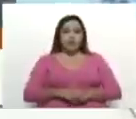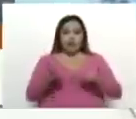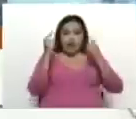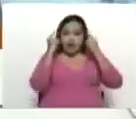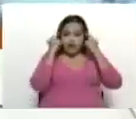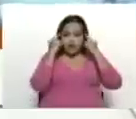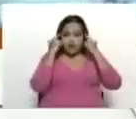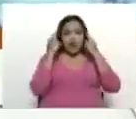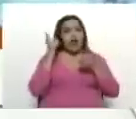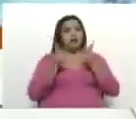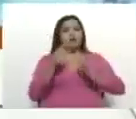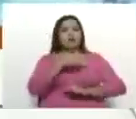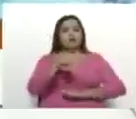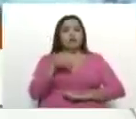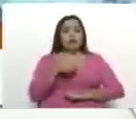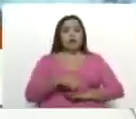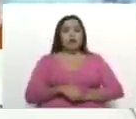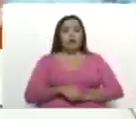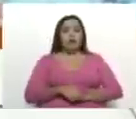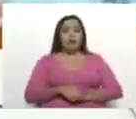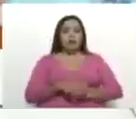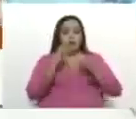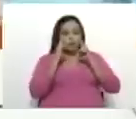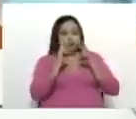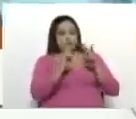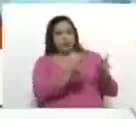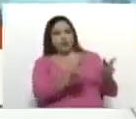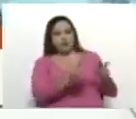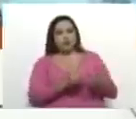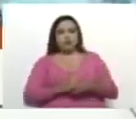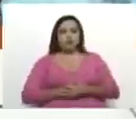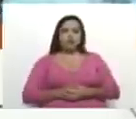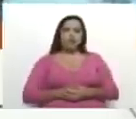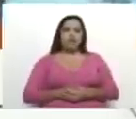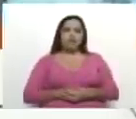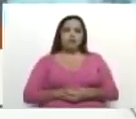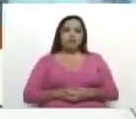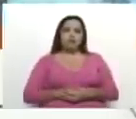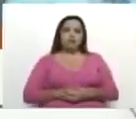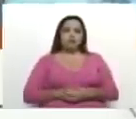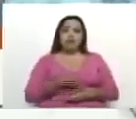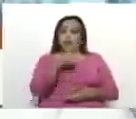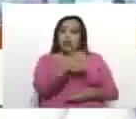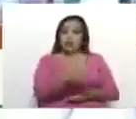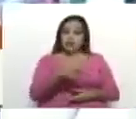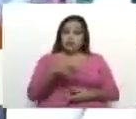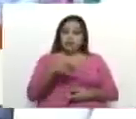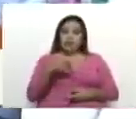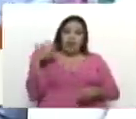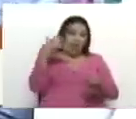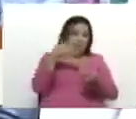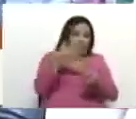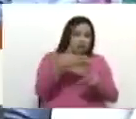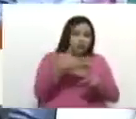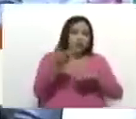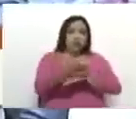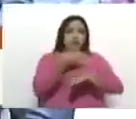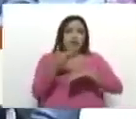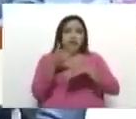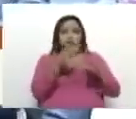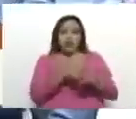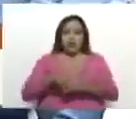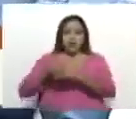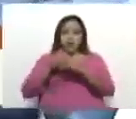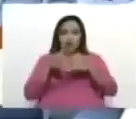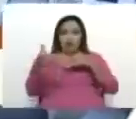de algunos de nosotros la percepción de que esa es la agresión del gobierno de los Estados Unidos